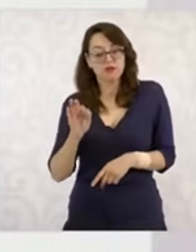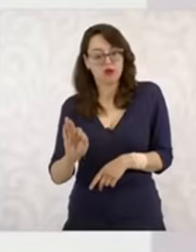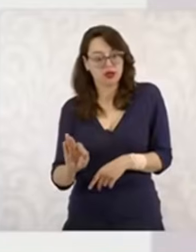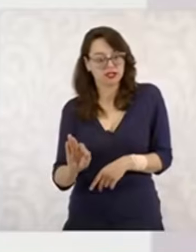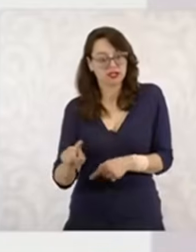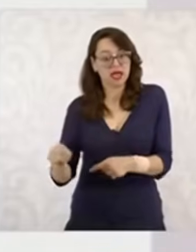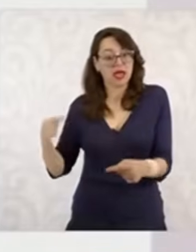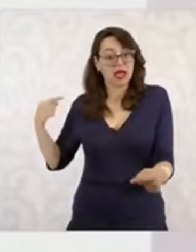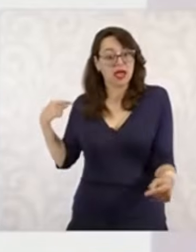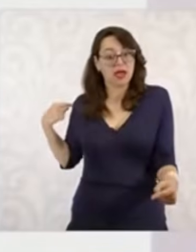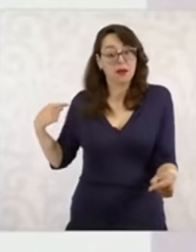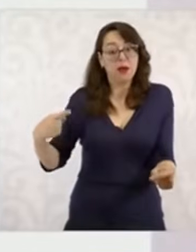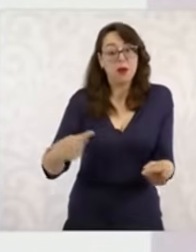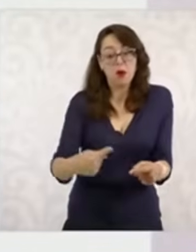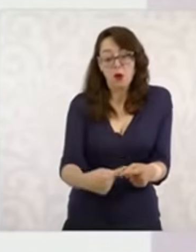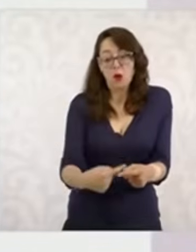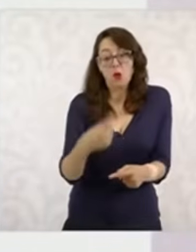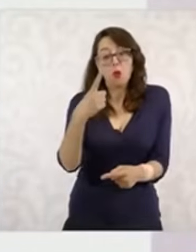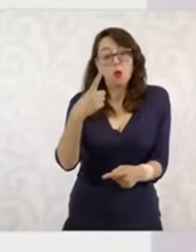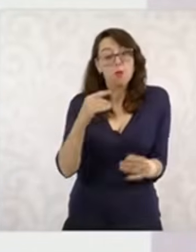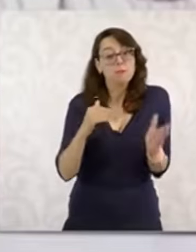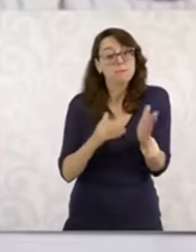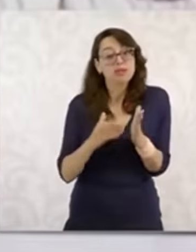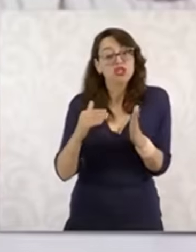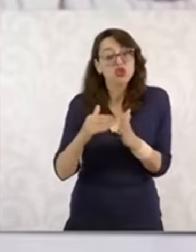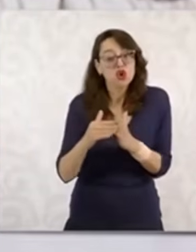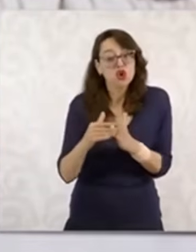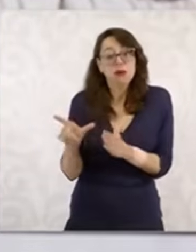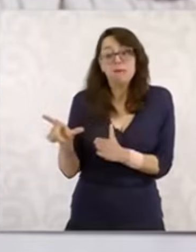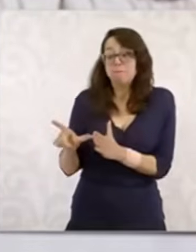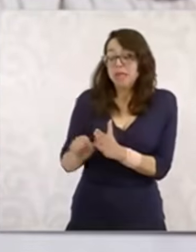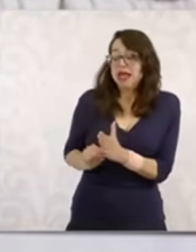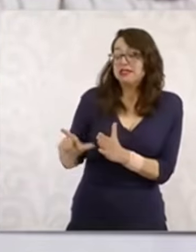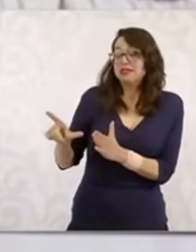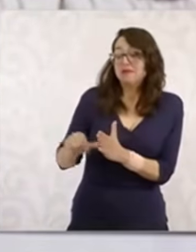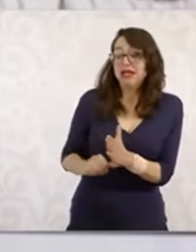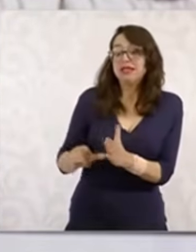millón de pesos mensuales de pensión